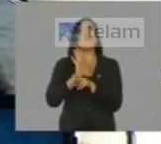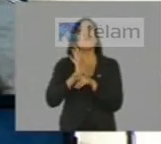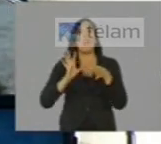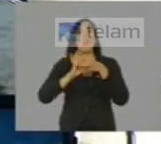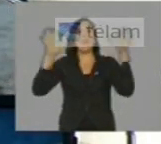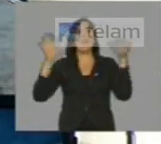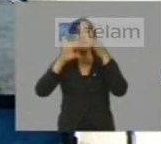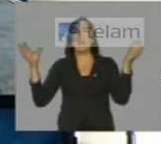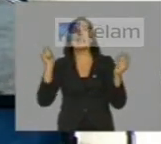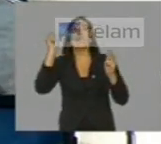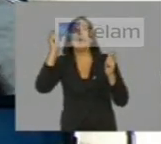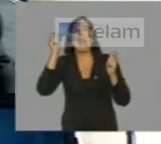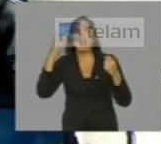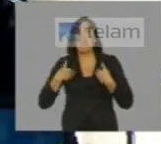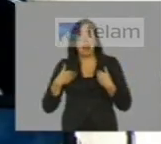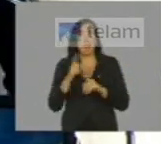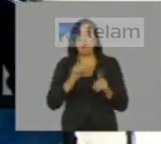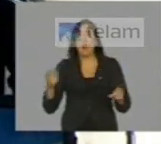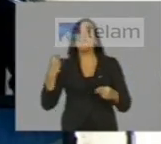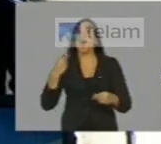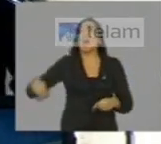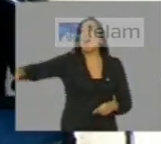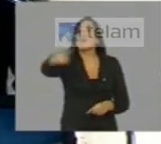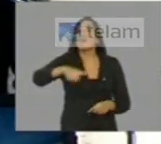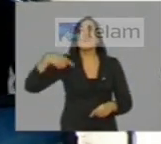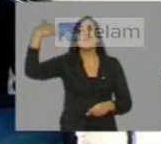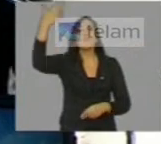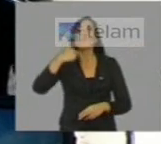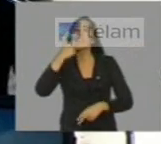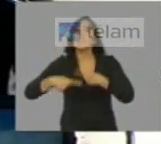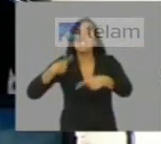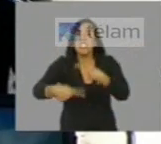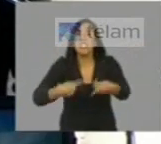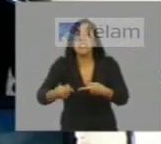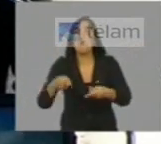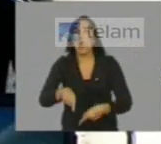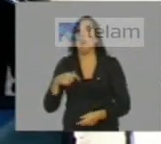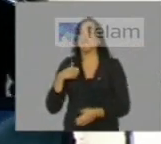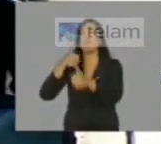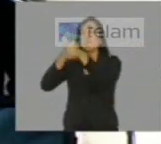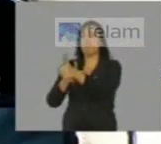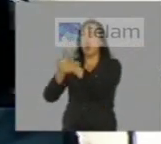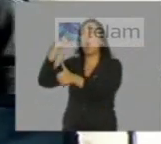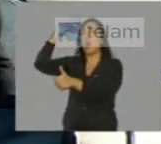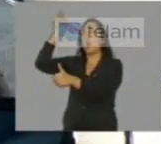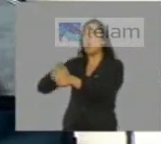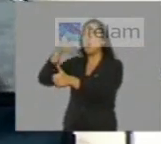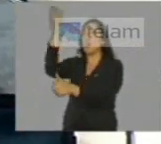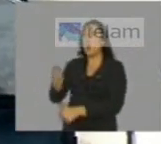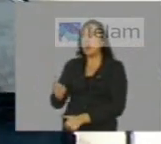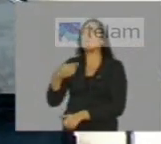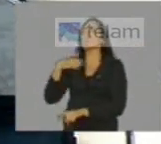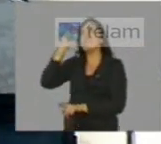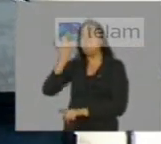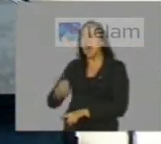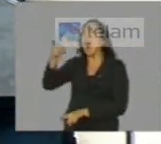todos ustedes, para que cuando sus hijos o ustedes se sienten frente a un juez, sepan que ese juez